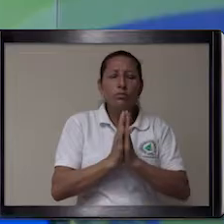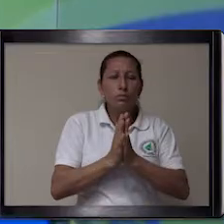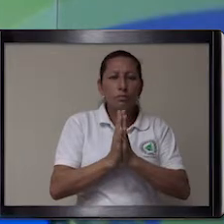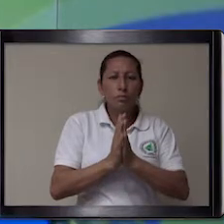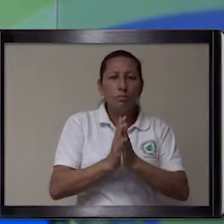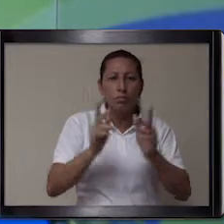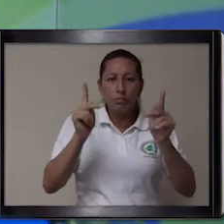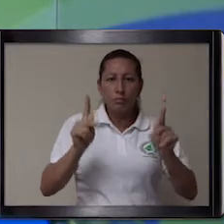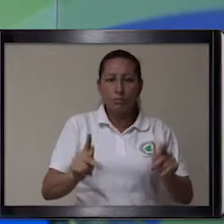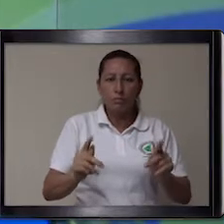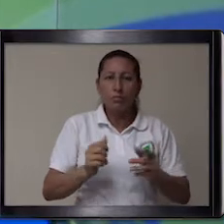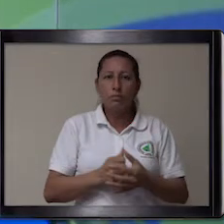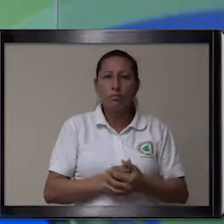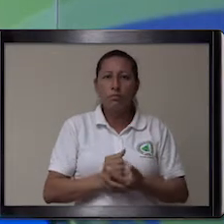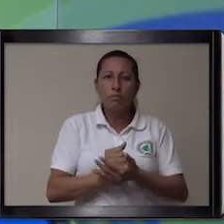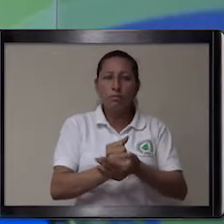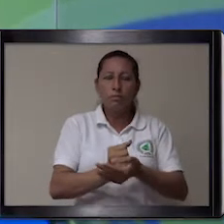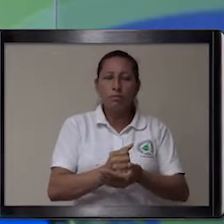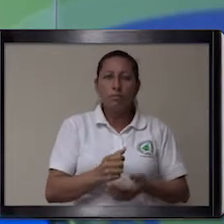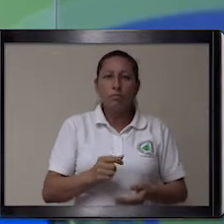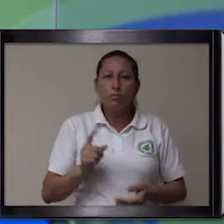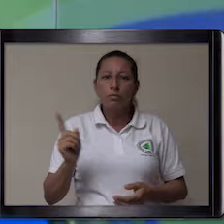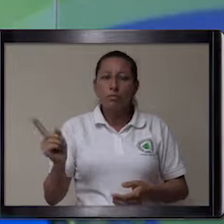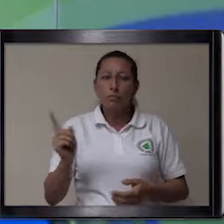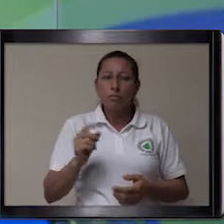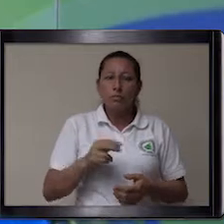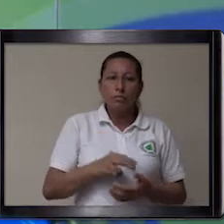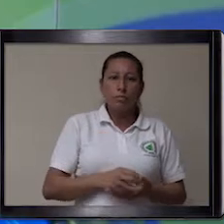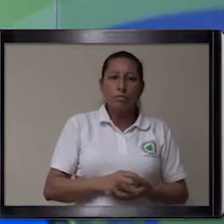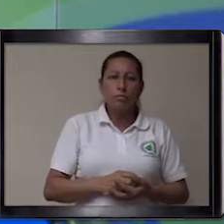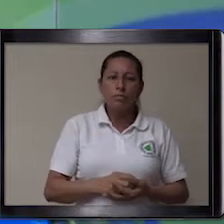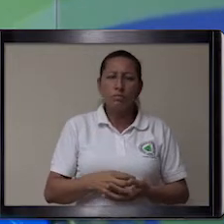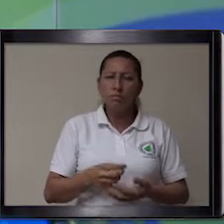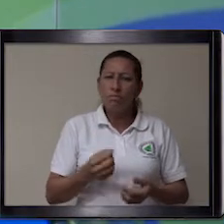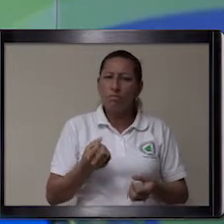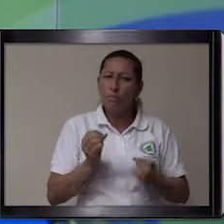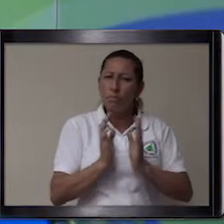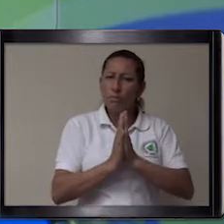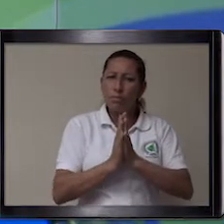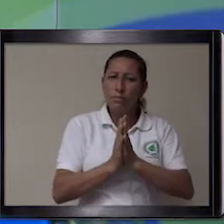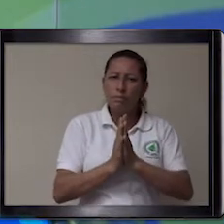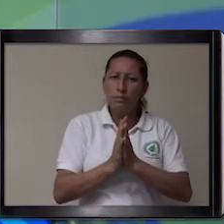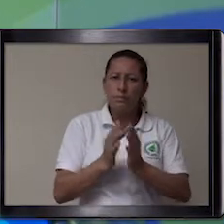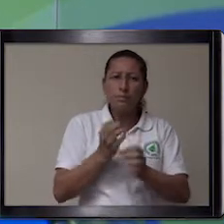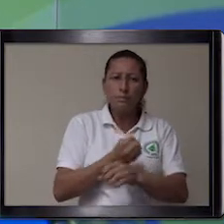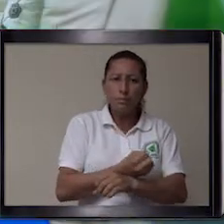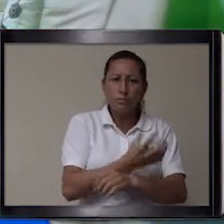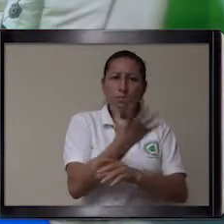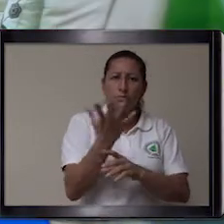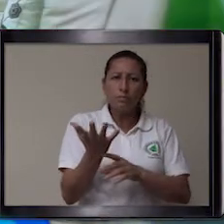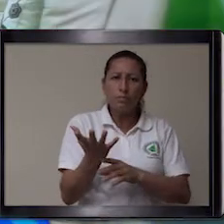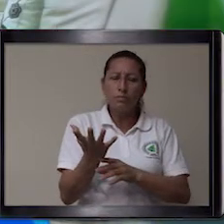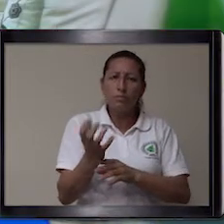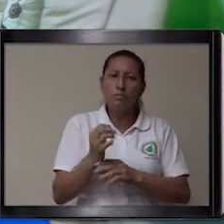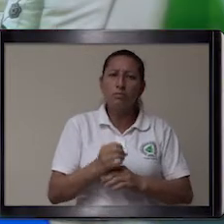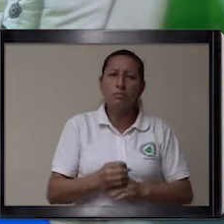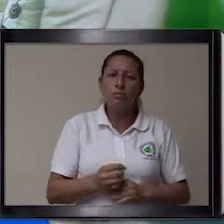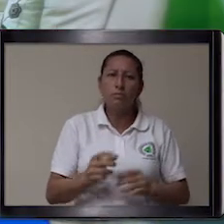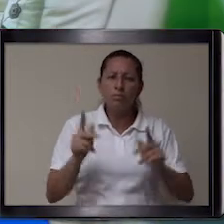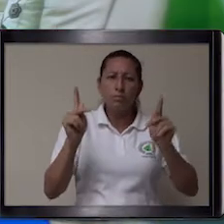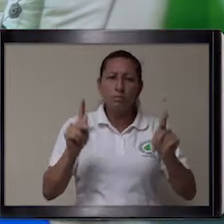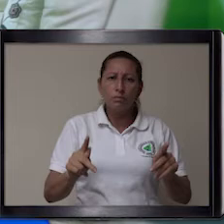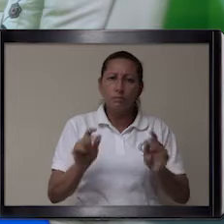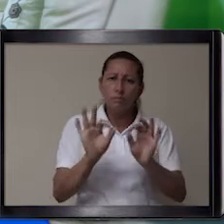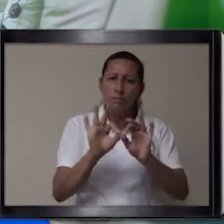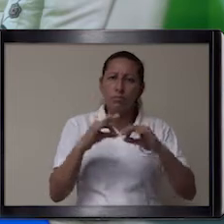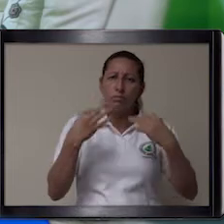resguardo. Ya para ir finalizando y coincidiendo, ¿verdad?, con su último comentario, para que nos brinde mayores detalles en cuanto a las recomendaciones